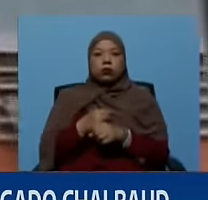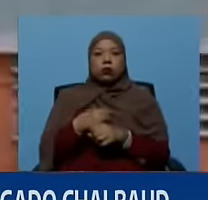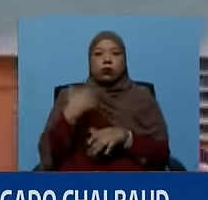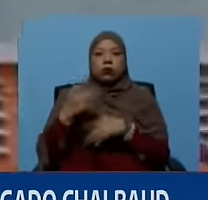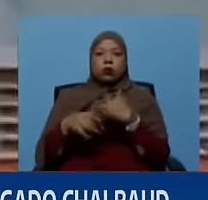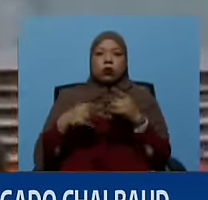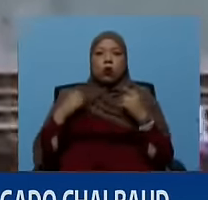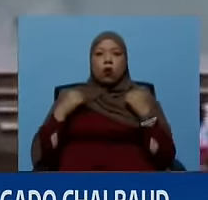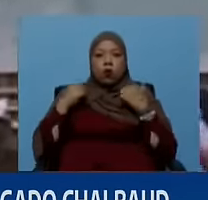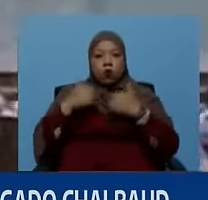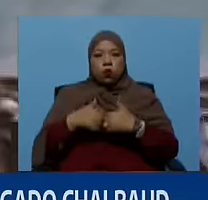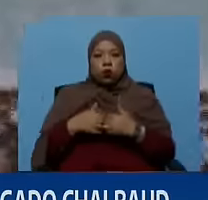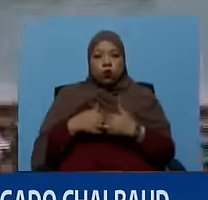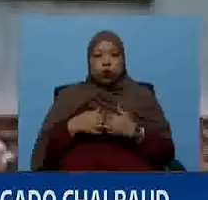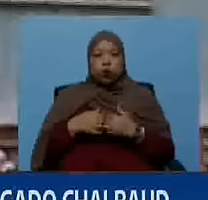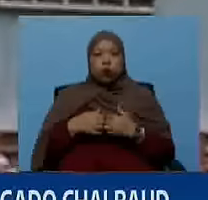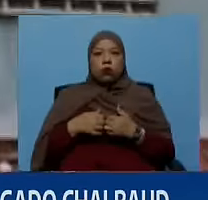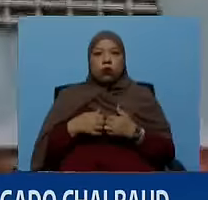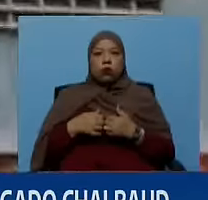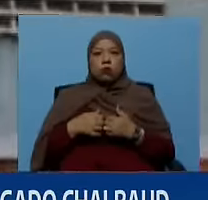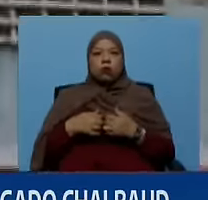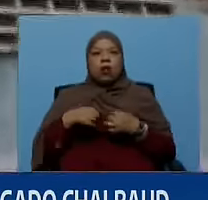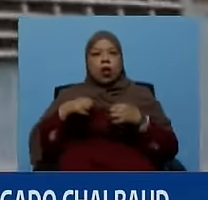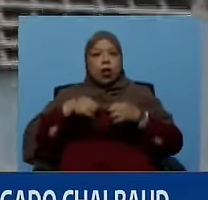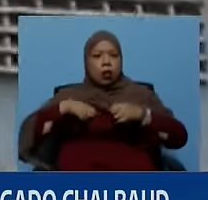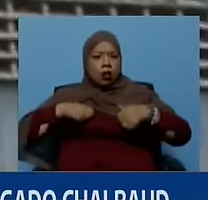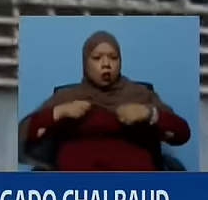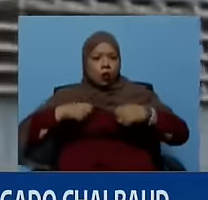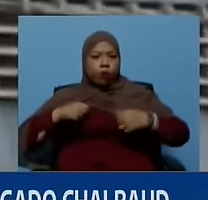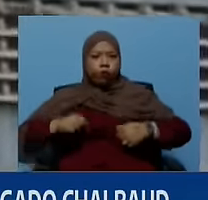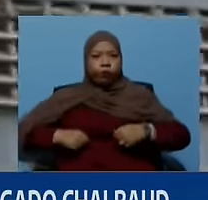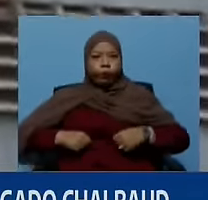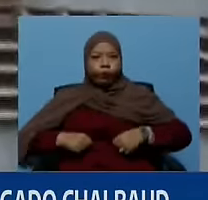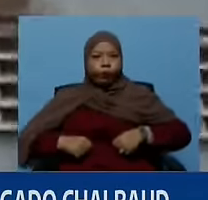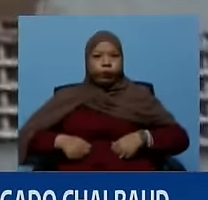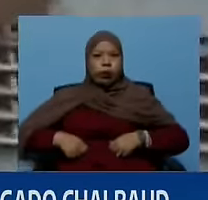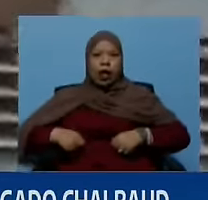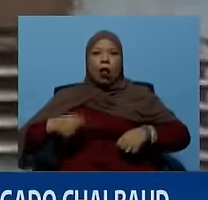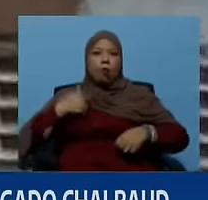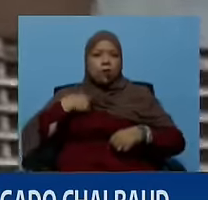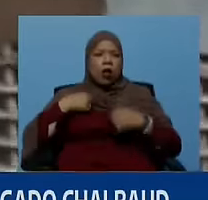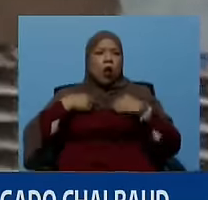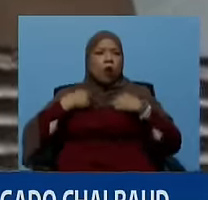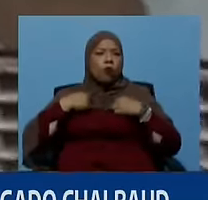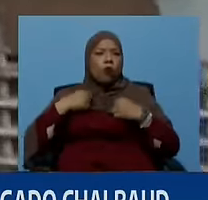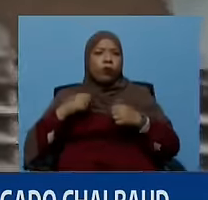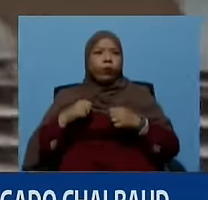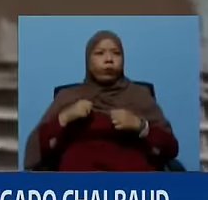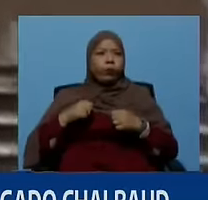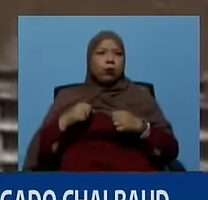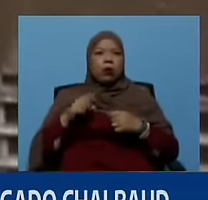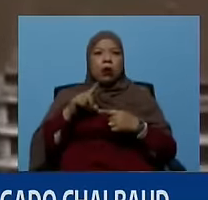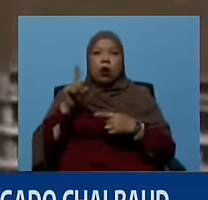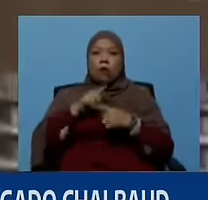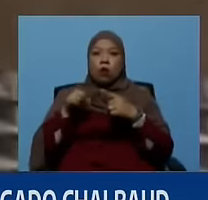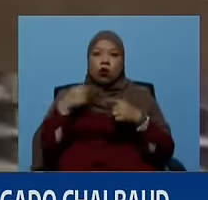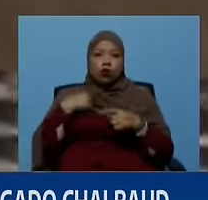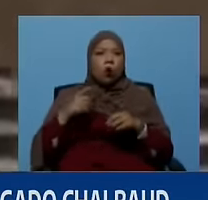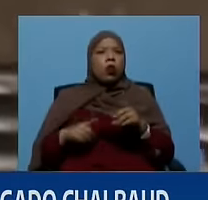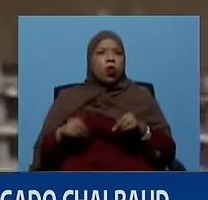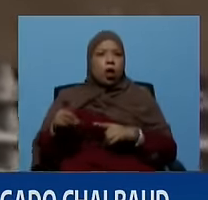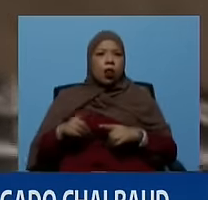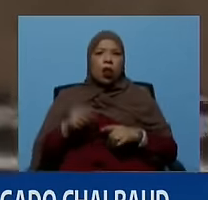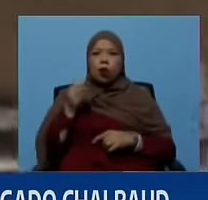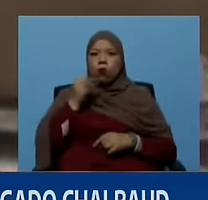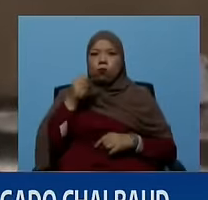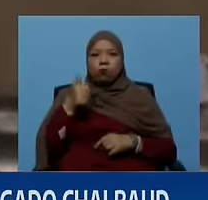la camisa la camisa creo que es la que me me me pone así un poquito gordito no sin embargo creo que presidente dentro del esquema de del nombre de